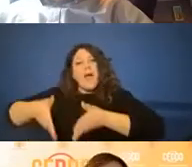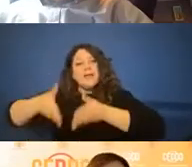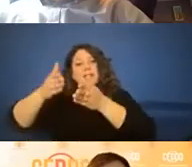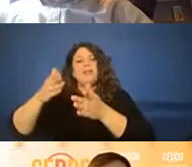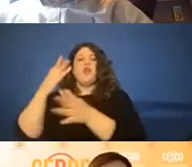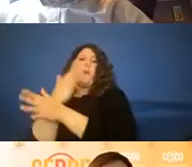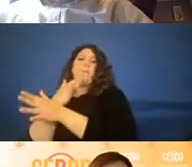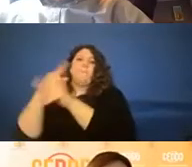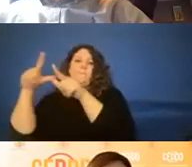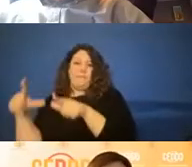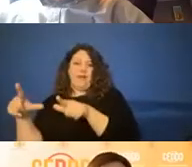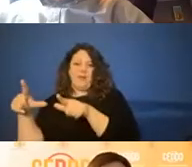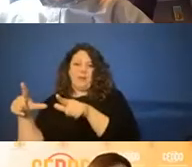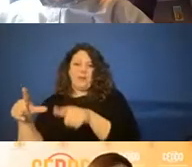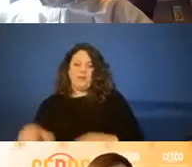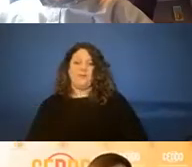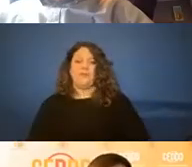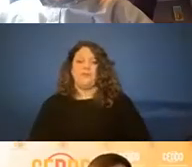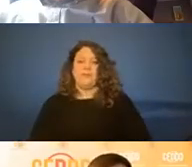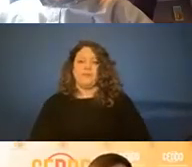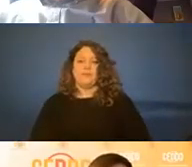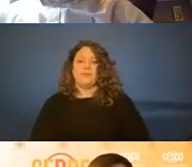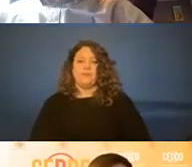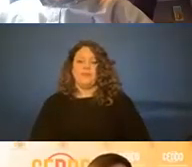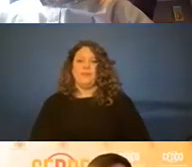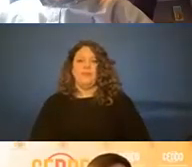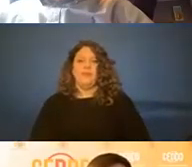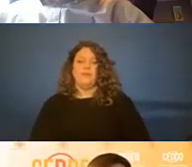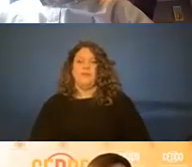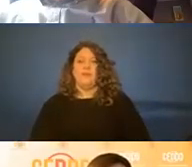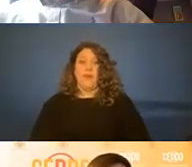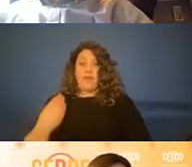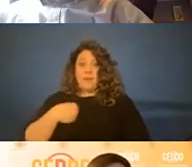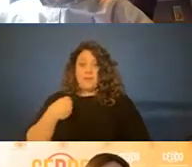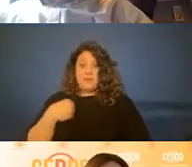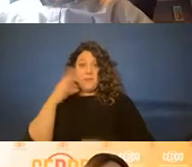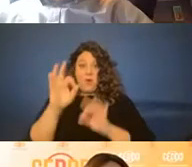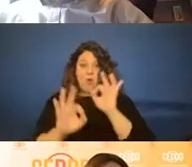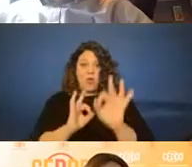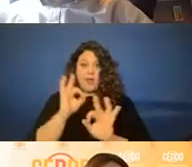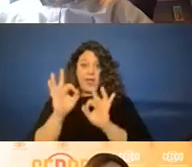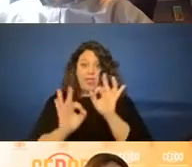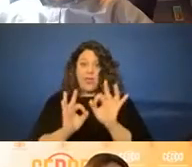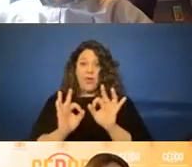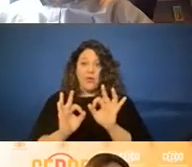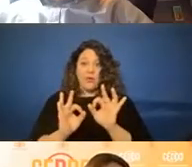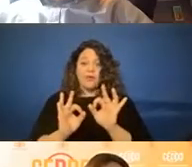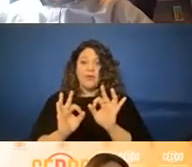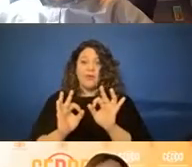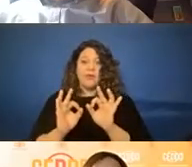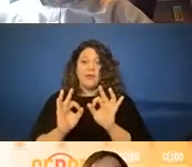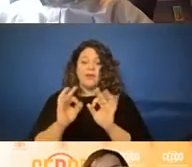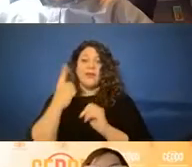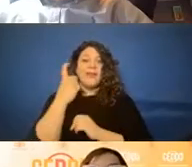patios. Entonces, dentro de la organización, lo que necesito es